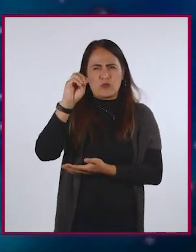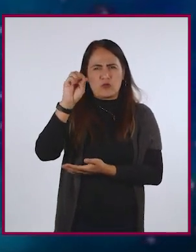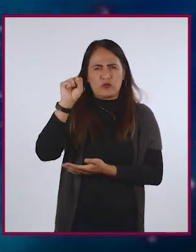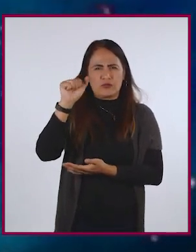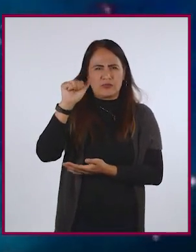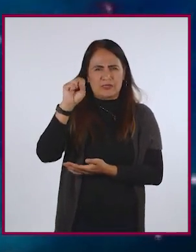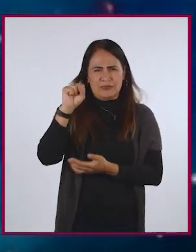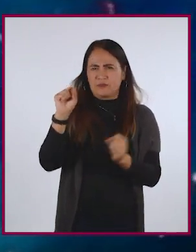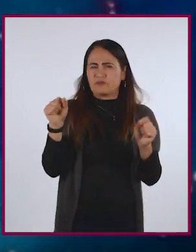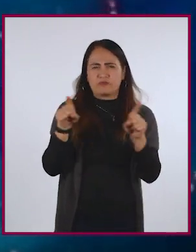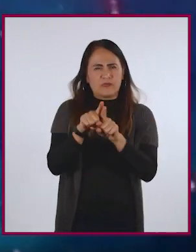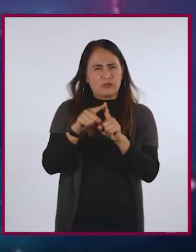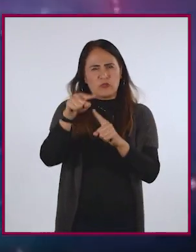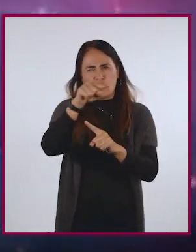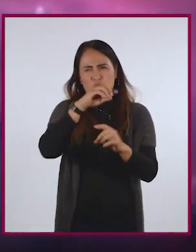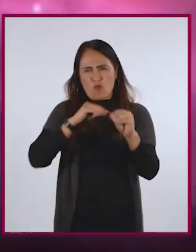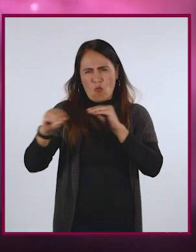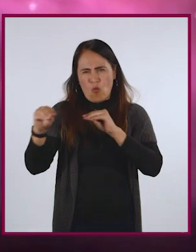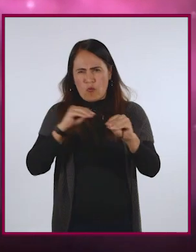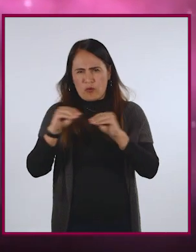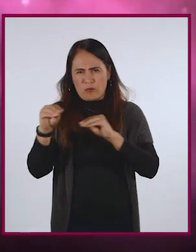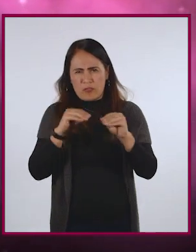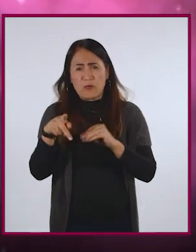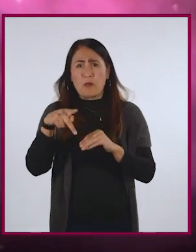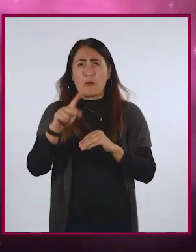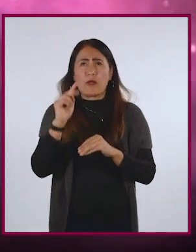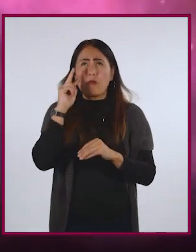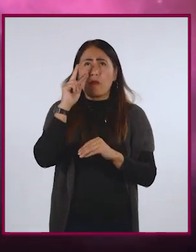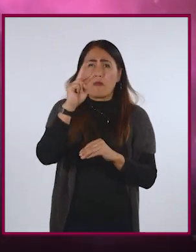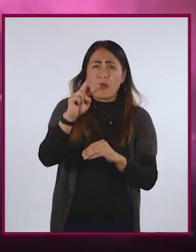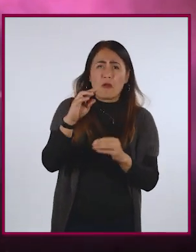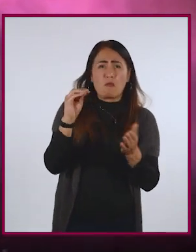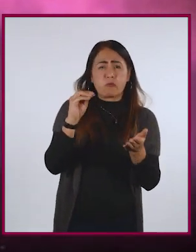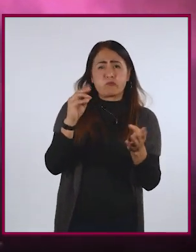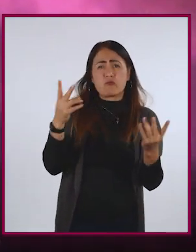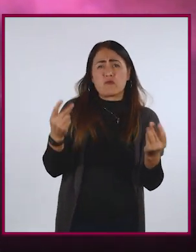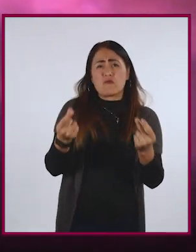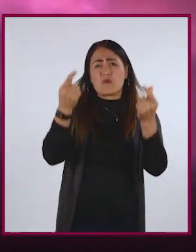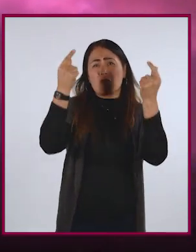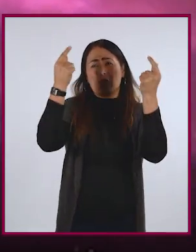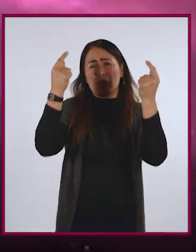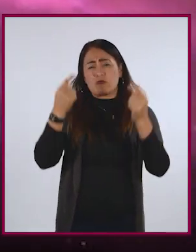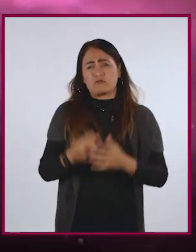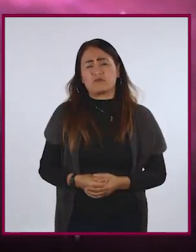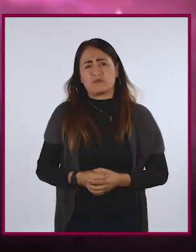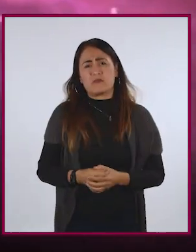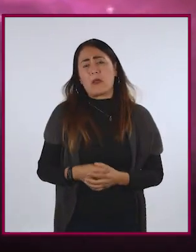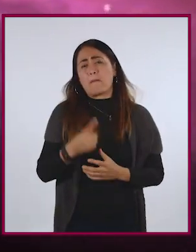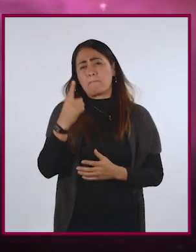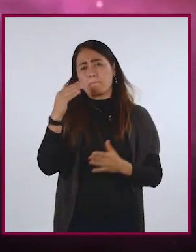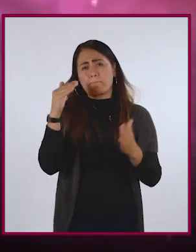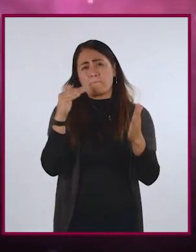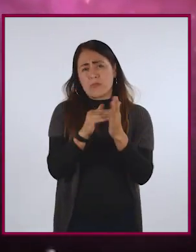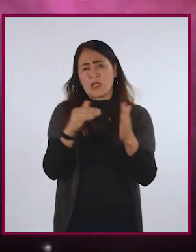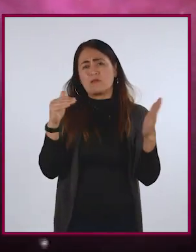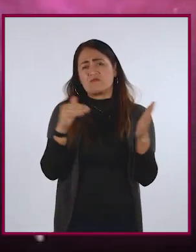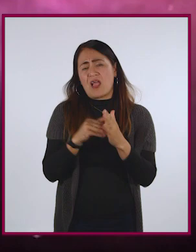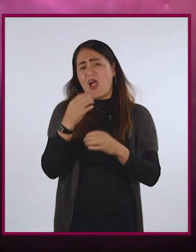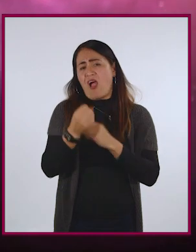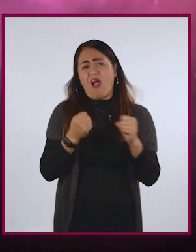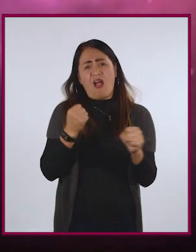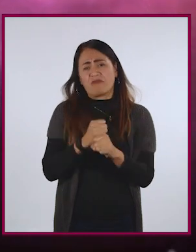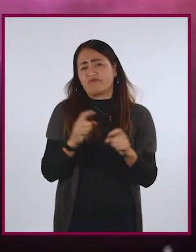de rotación de las estrellas, aunque su aparición es pasajera y no duran más que unos cuantos miles de